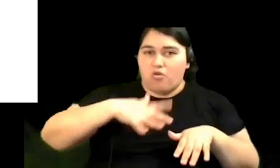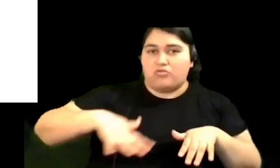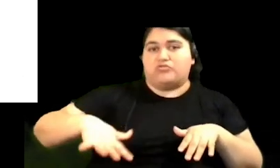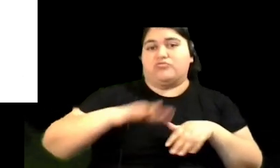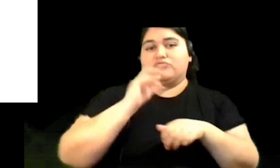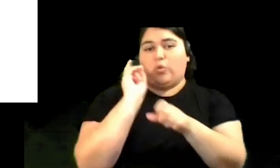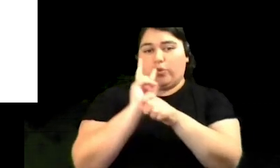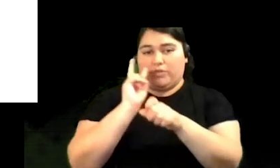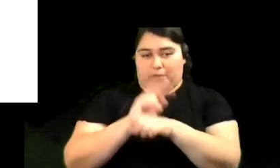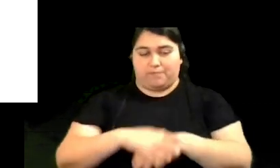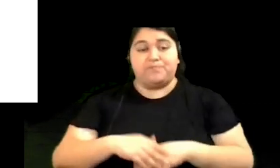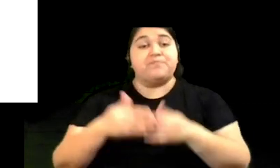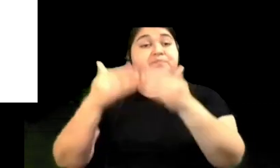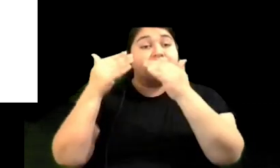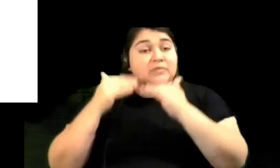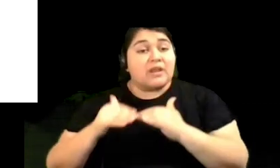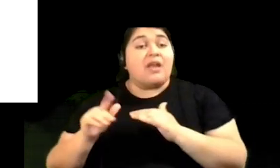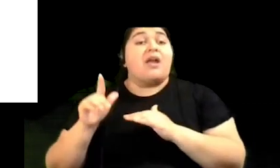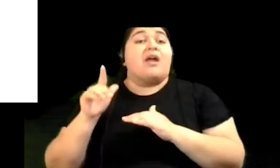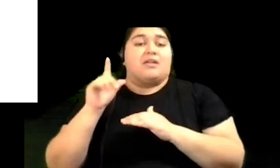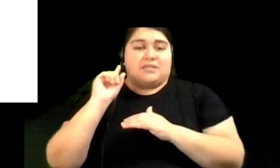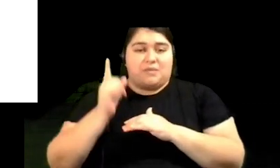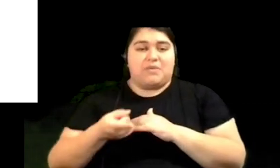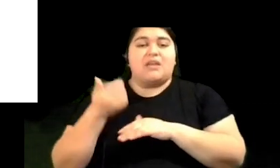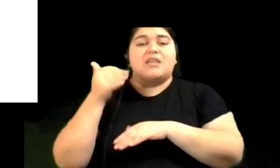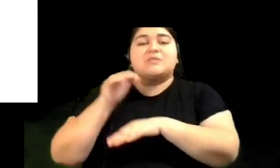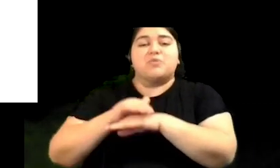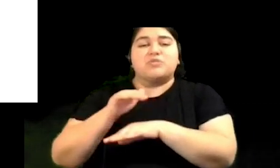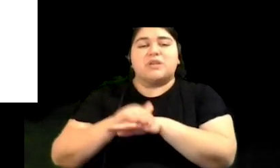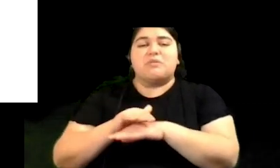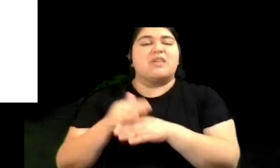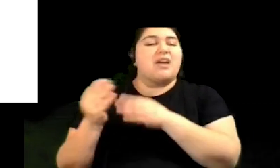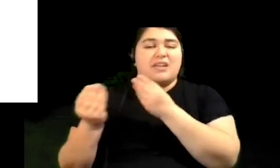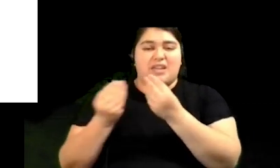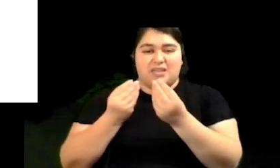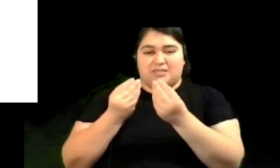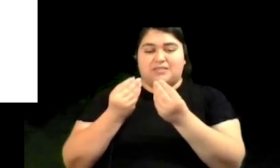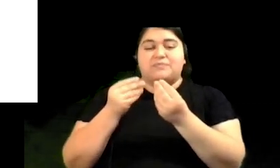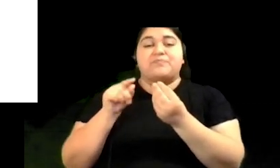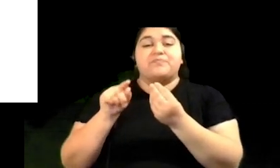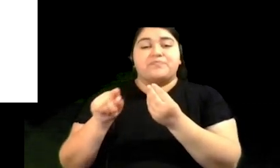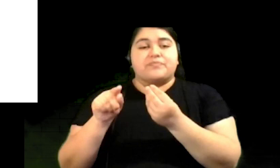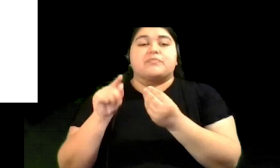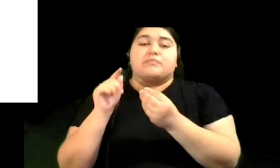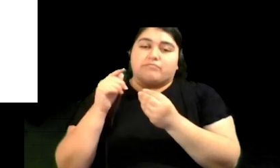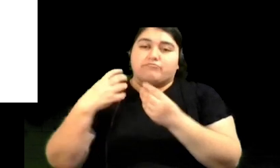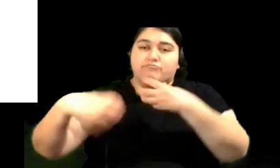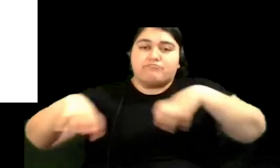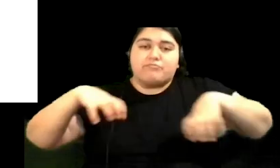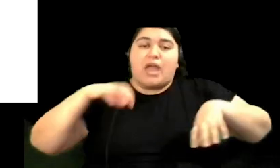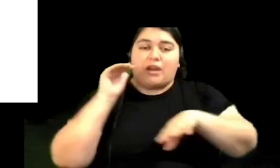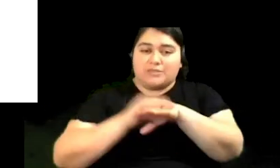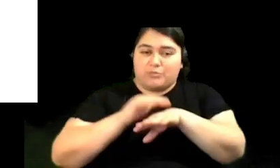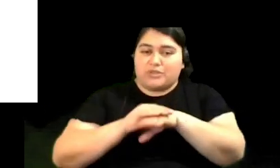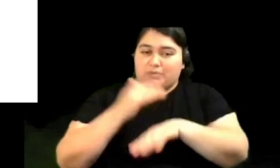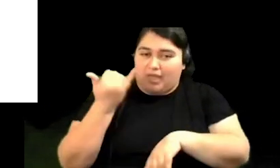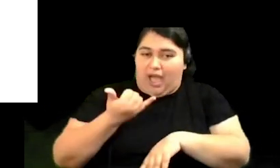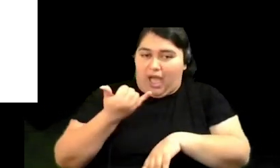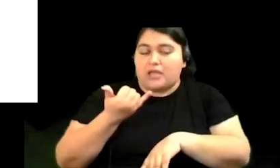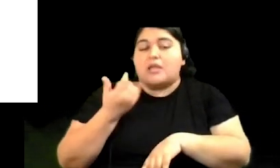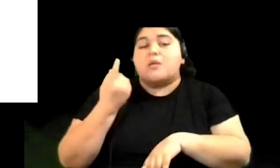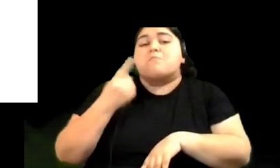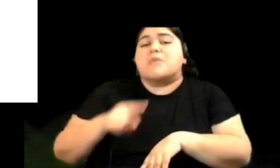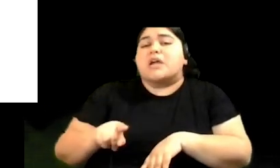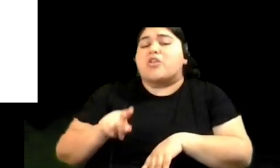Otro aspecto de la ley 27.520 es aplicar que existen responsabilidades, sí, no hay duda, pero que son comunes,